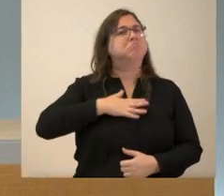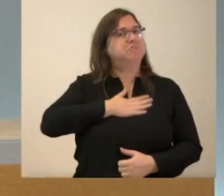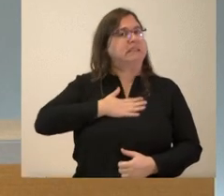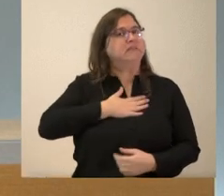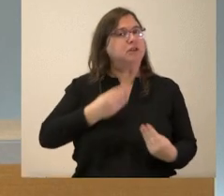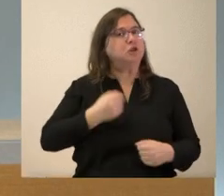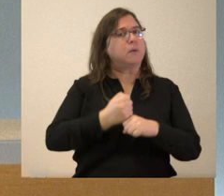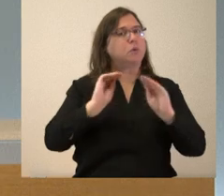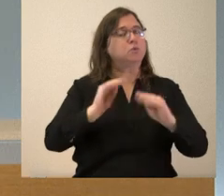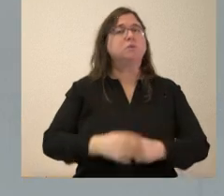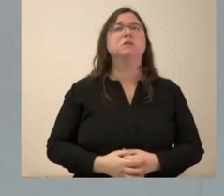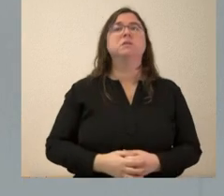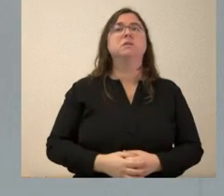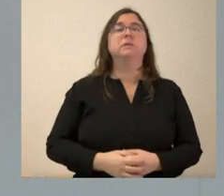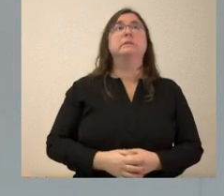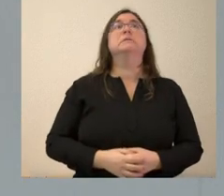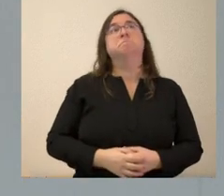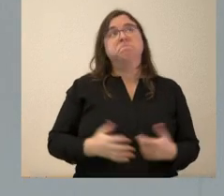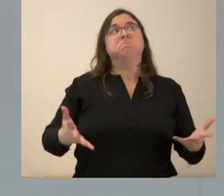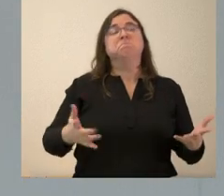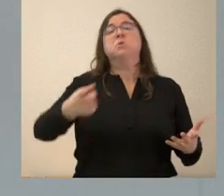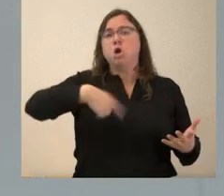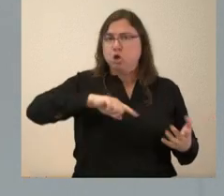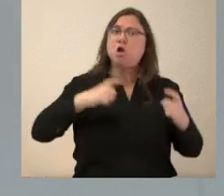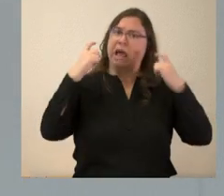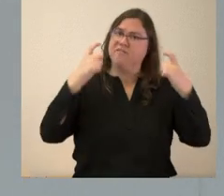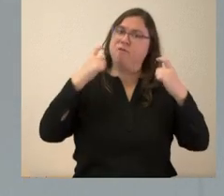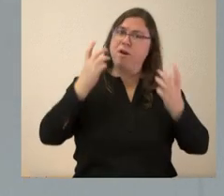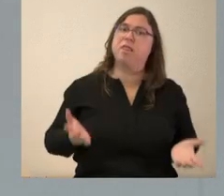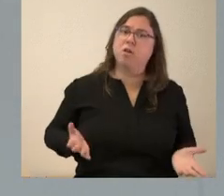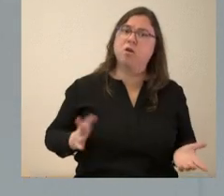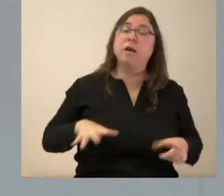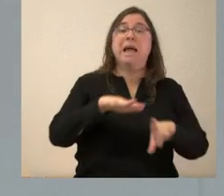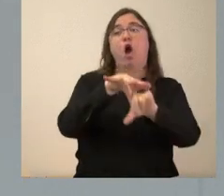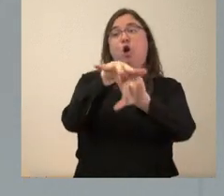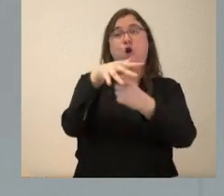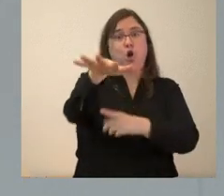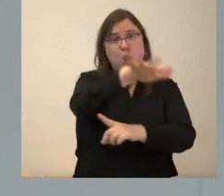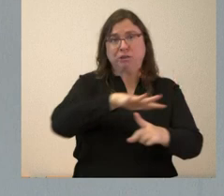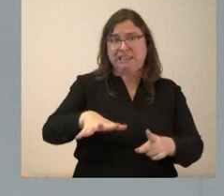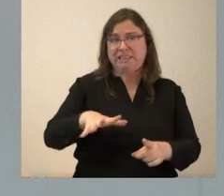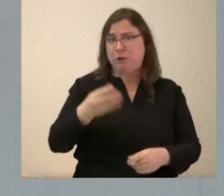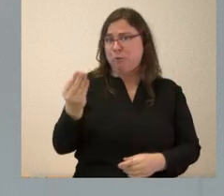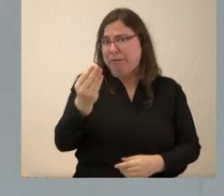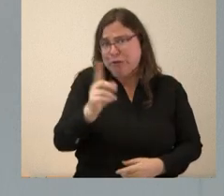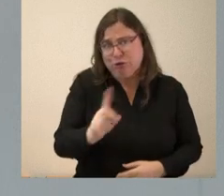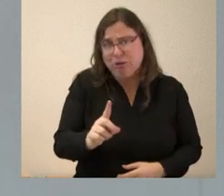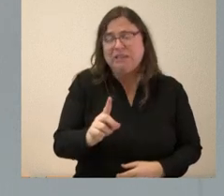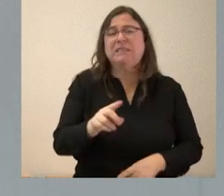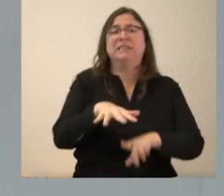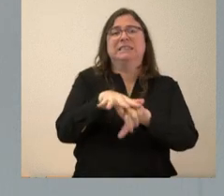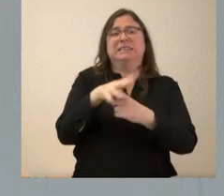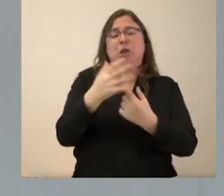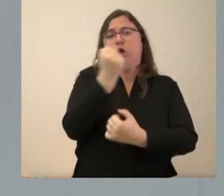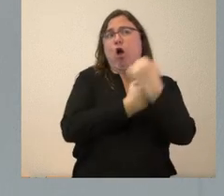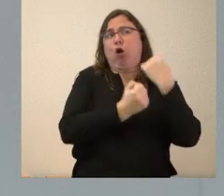labor realizada pues evidentemente hemos hecho un esfuerzo muy grande el contexto no ha sido el mejor las circunstancias económicas no ha